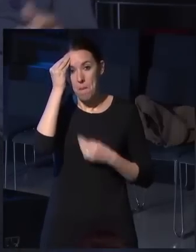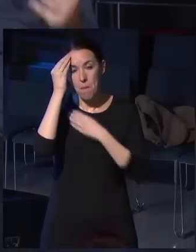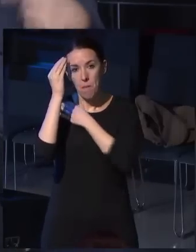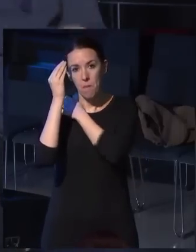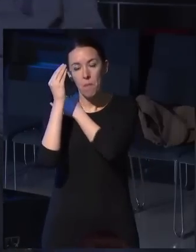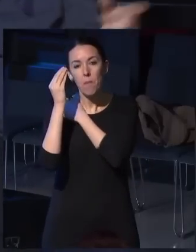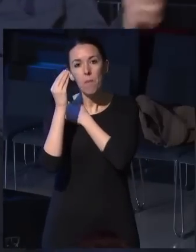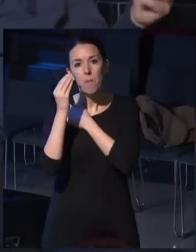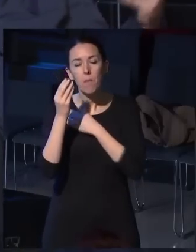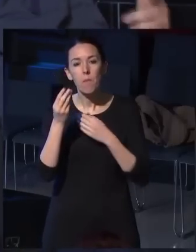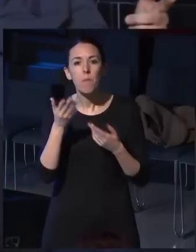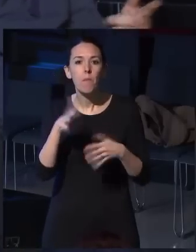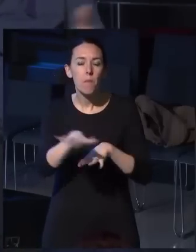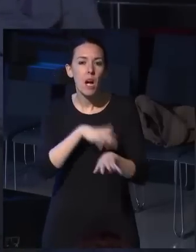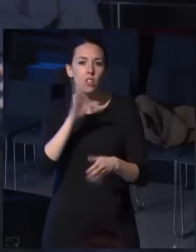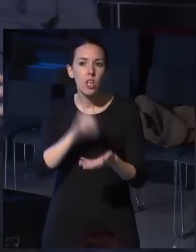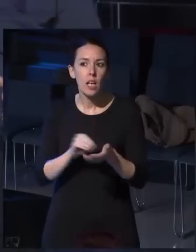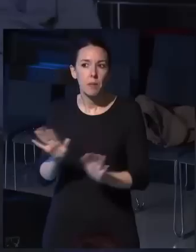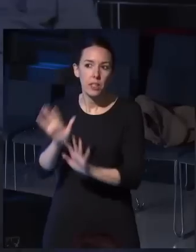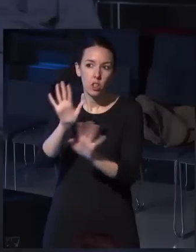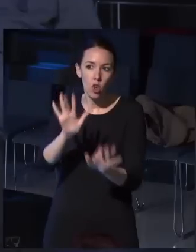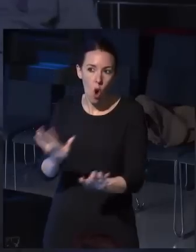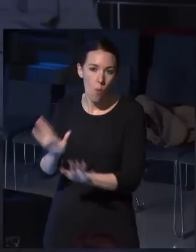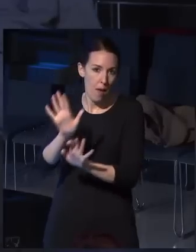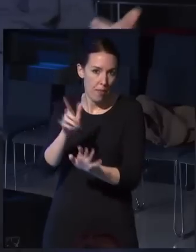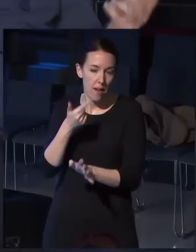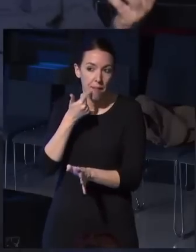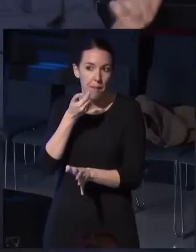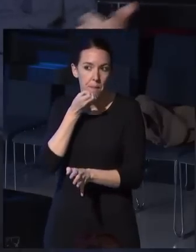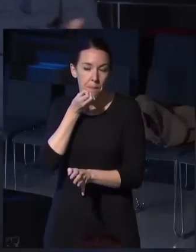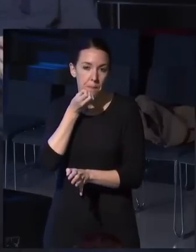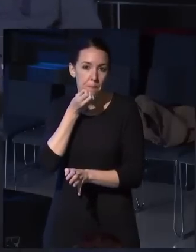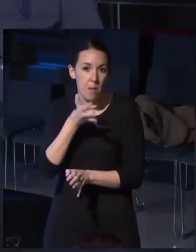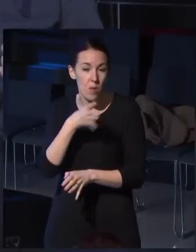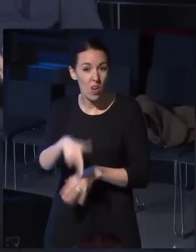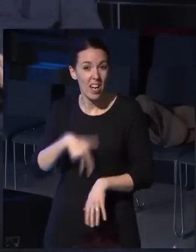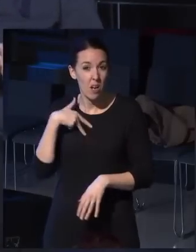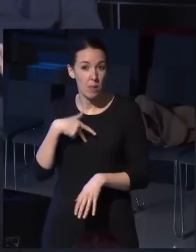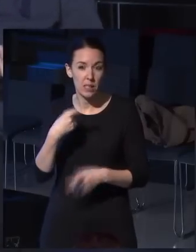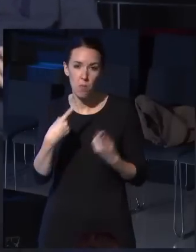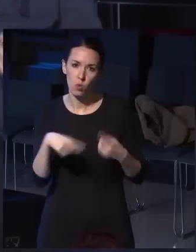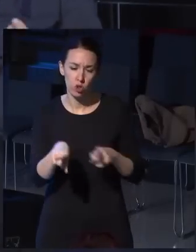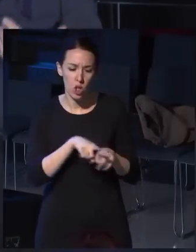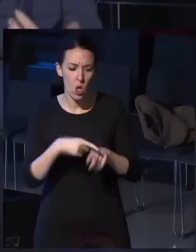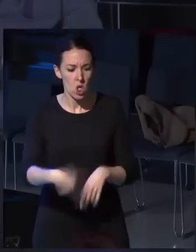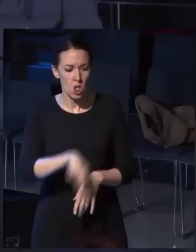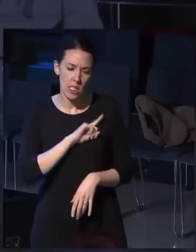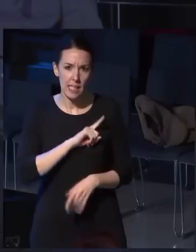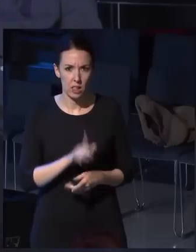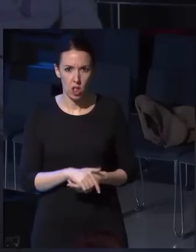es más convencerlas que lo que hicieron está bien, que eso, porque generalmente el músico es bastante crítico él mismo, y entonces